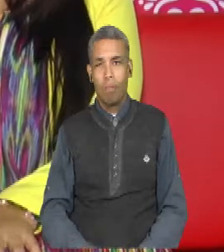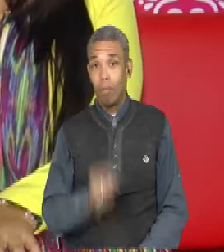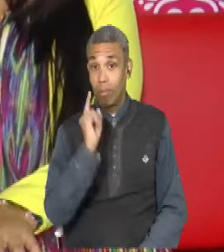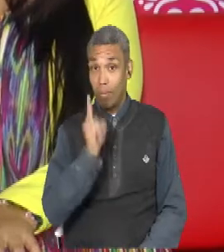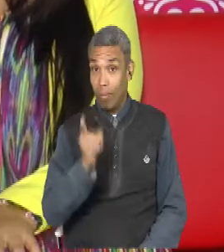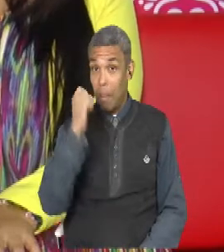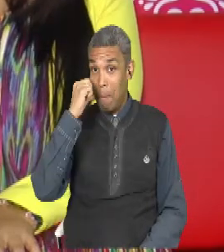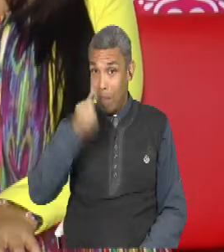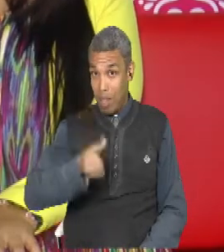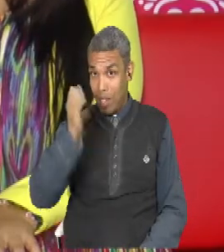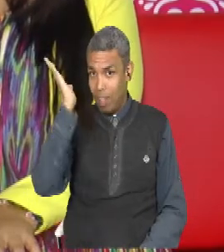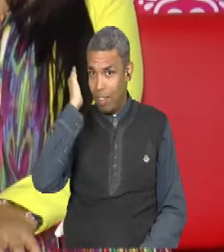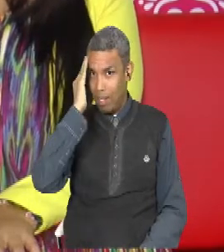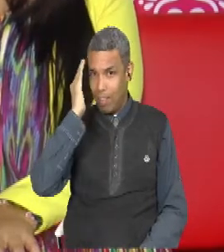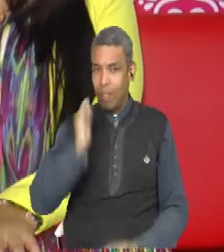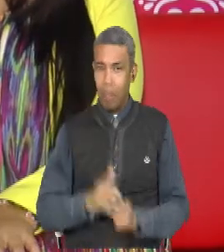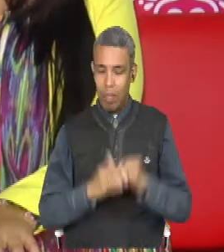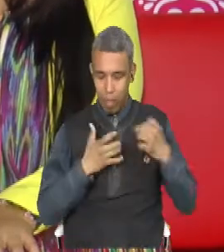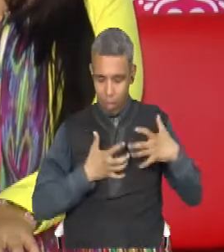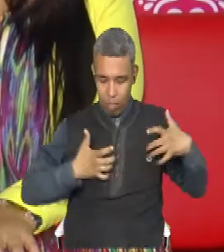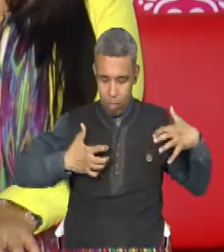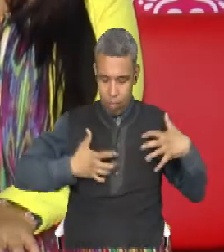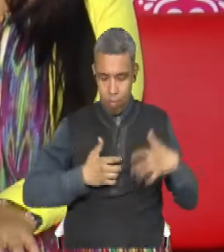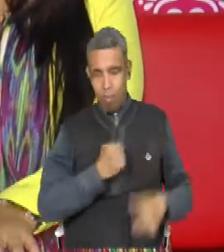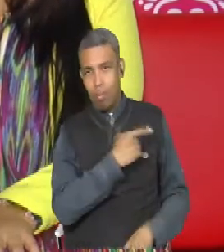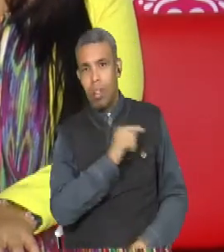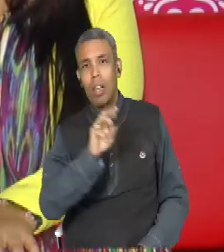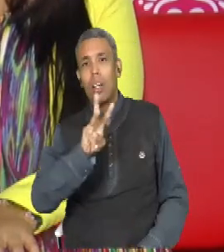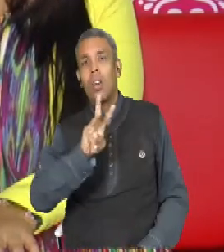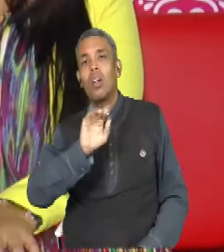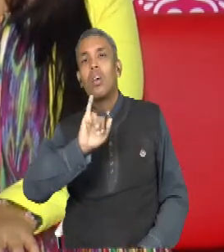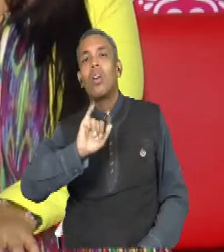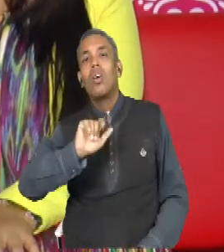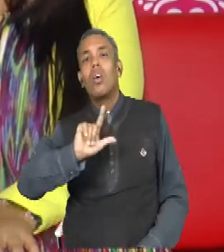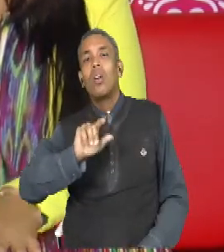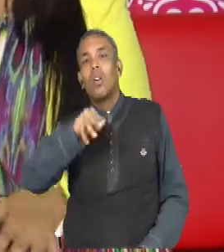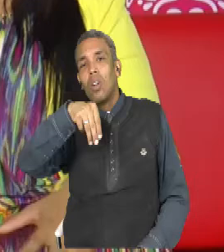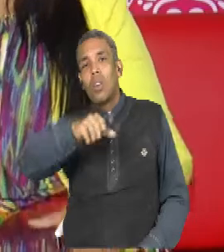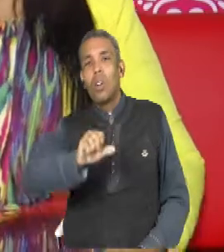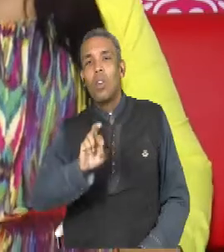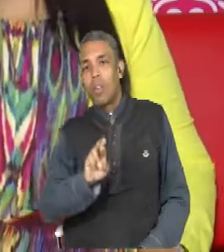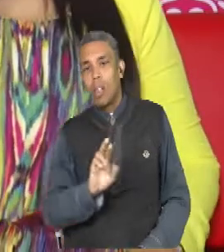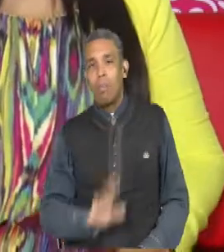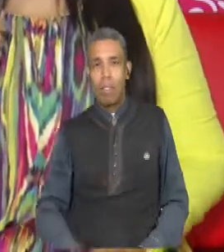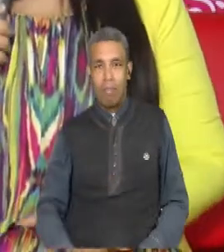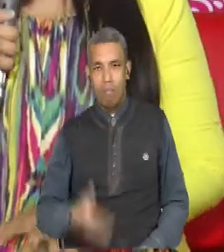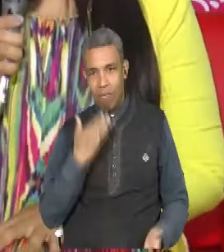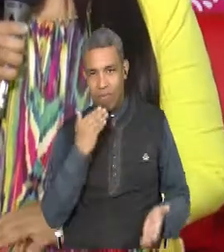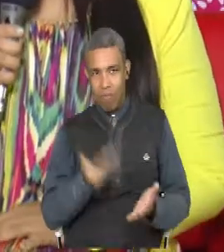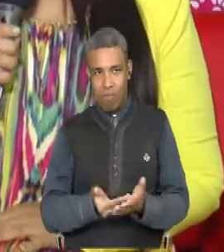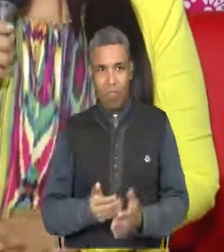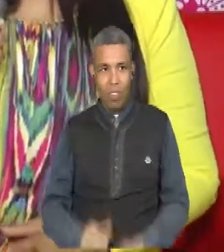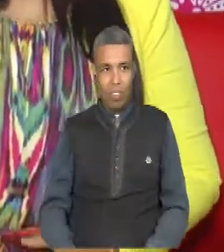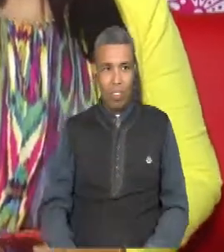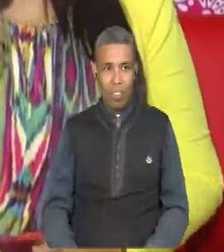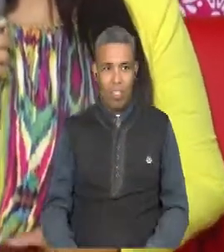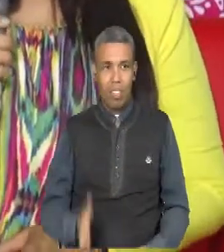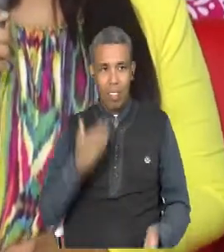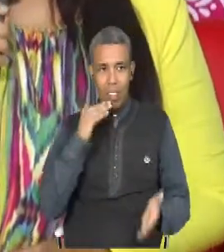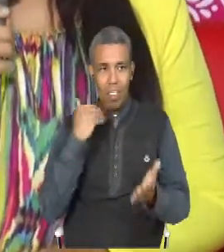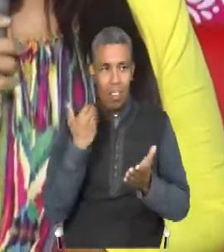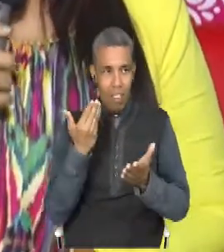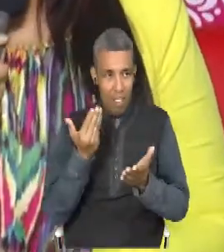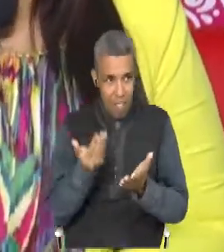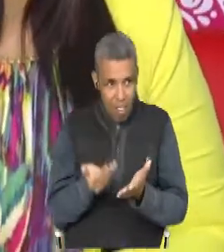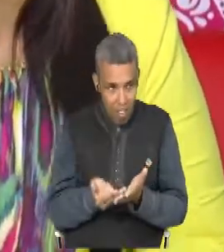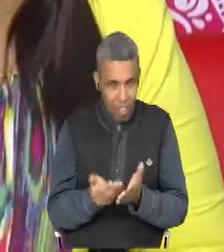en la cervecería con la acordeón de Wilmar Vadillo para el mejor vallenato que van a escuchar. Gracias. Bueno, y a todos ustedes, muchísimas gracias por acompañarnos aquí